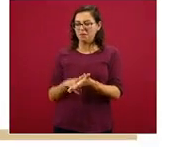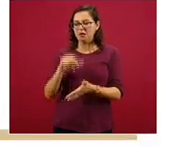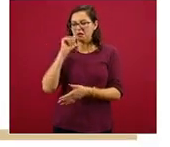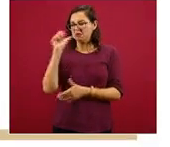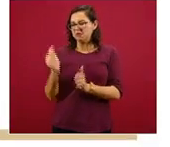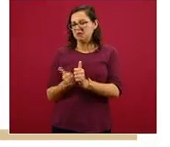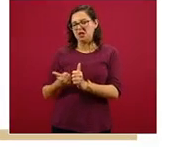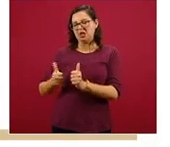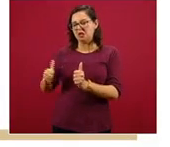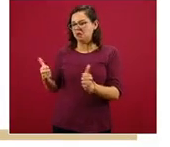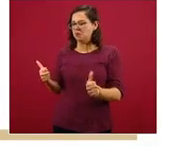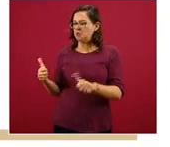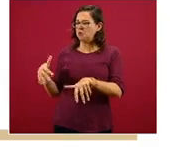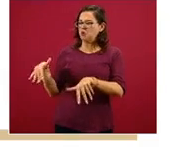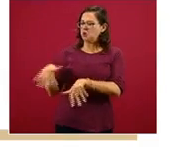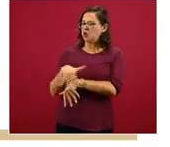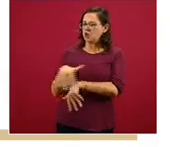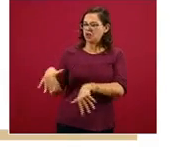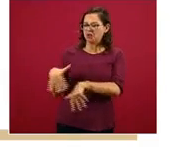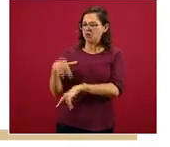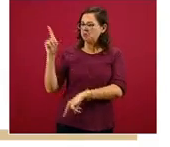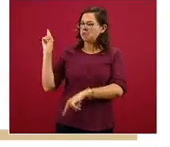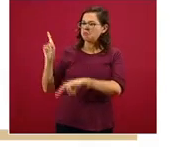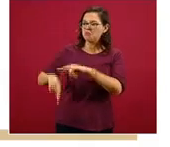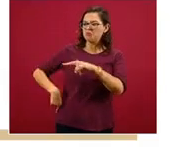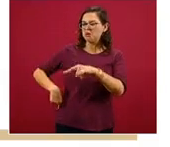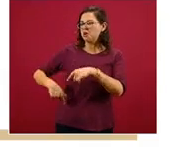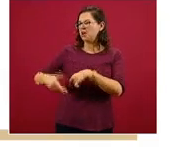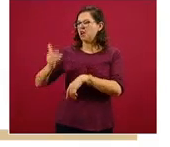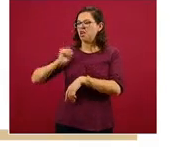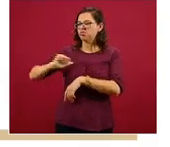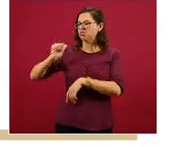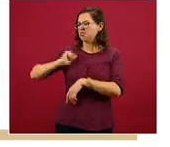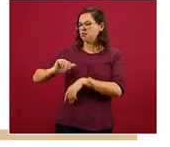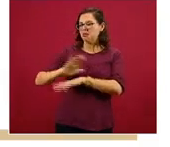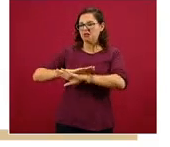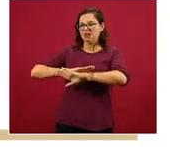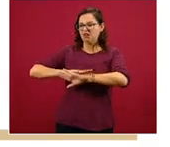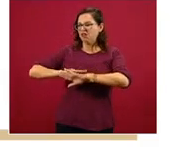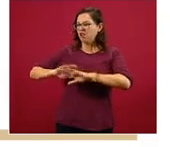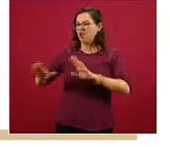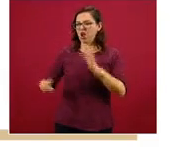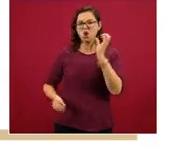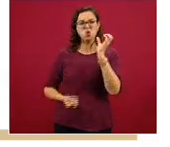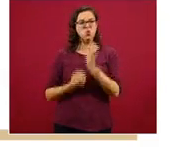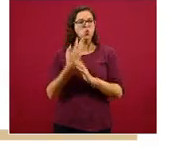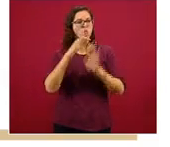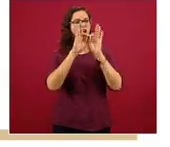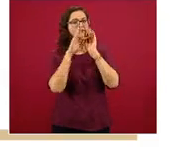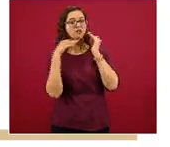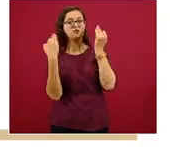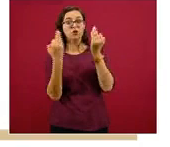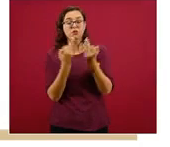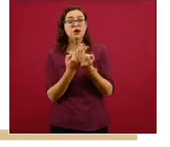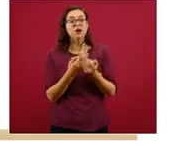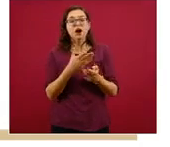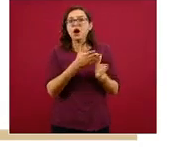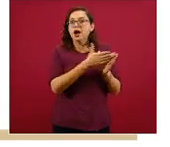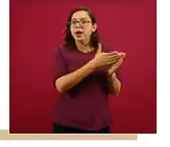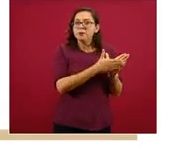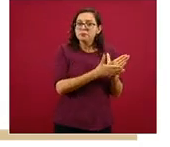son de mala calidad, deben desaparecer, son del pasado. Hay que sustituirlas. Hubo toda una estrategia